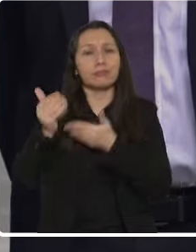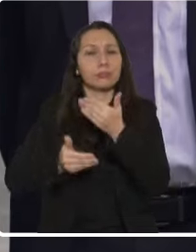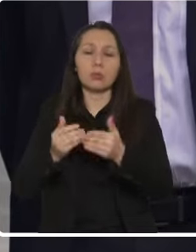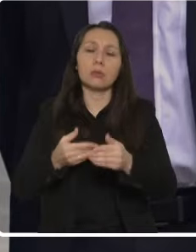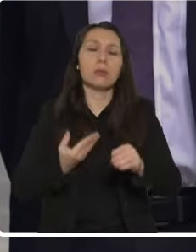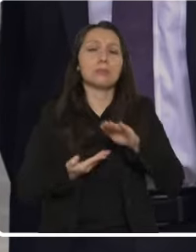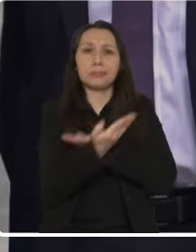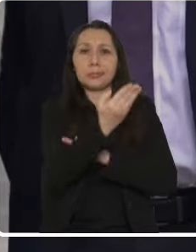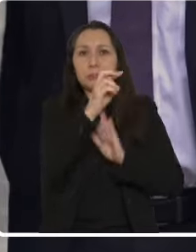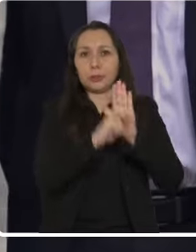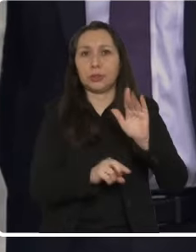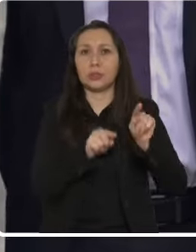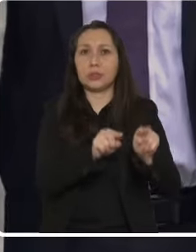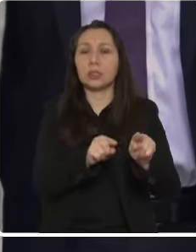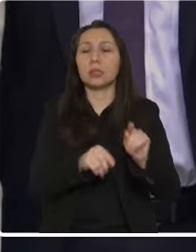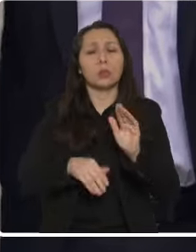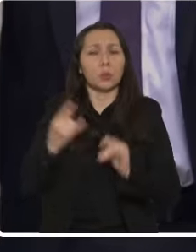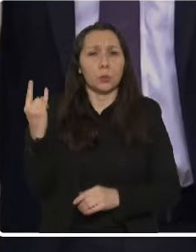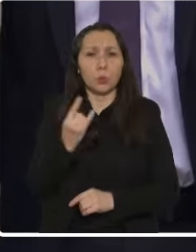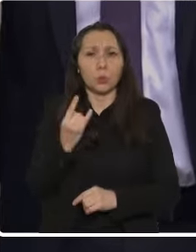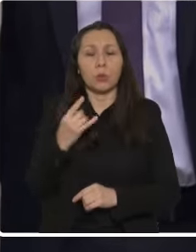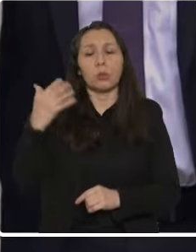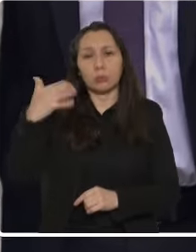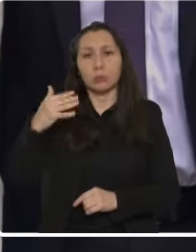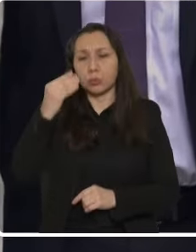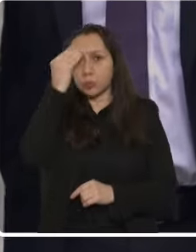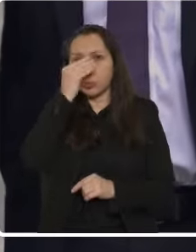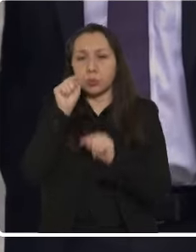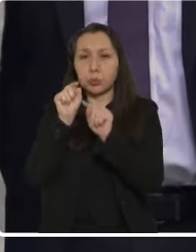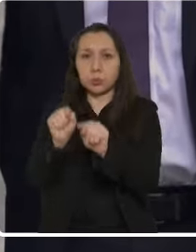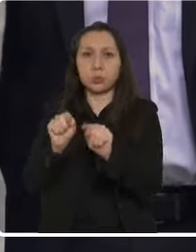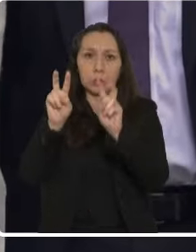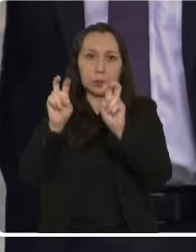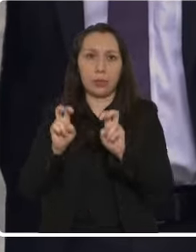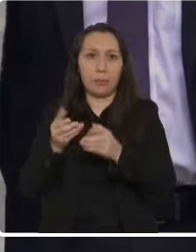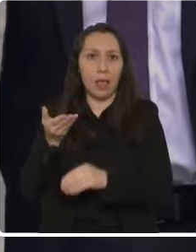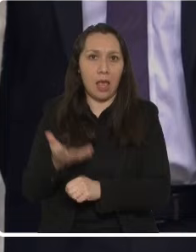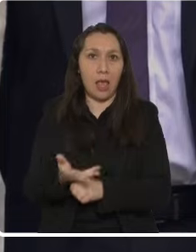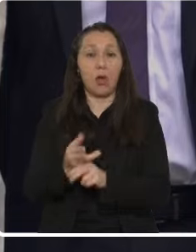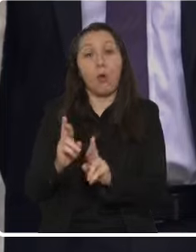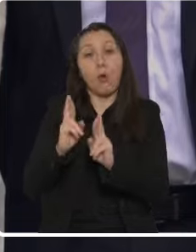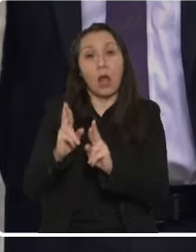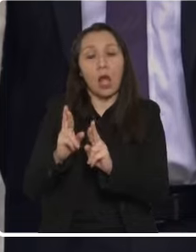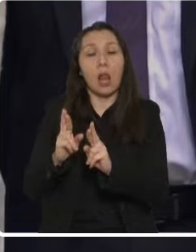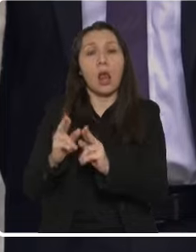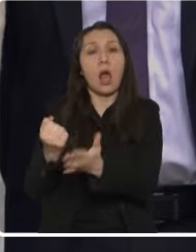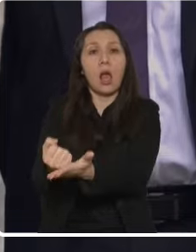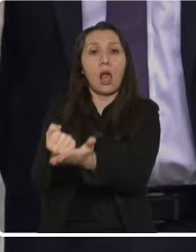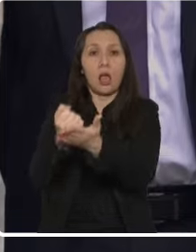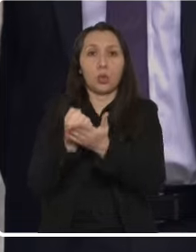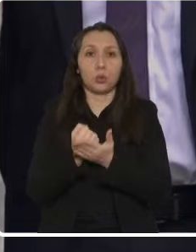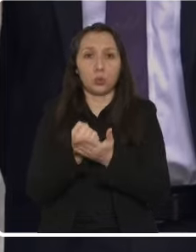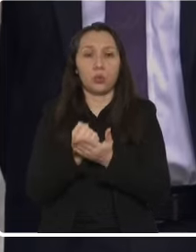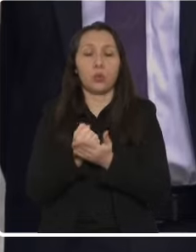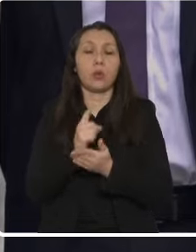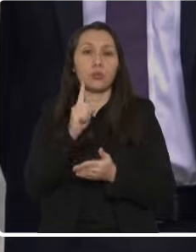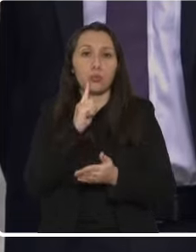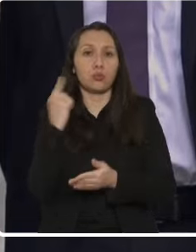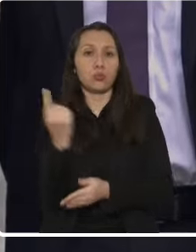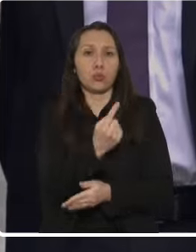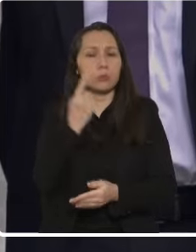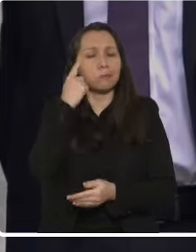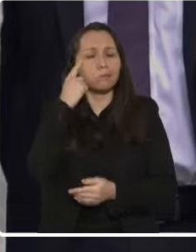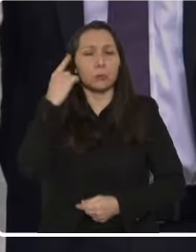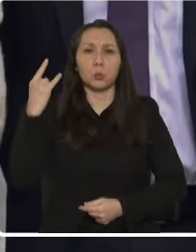proyectos, dado la prioridad que este tema reviste. Espero contar con la colaboración y sentido